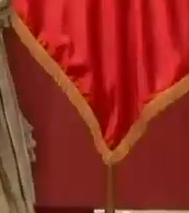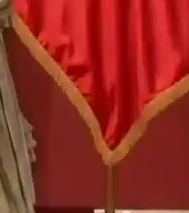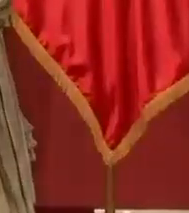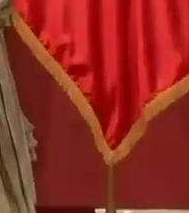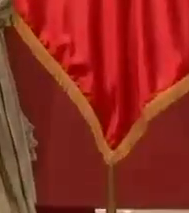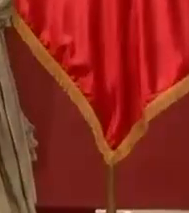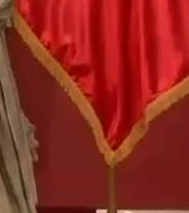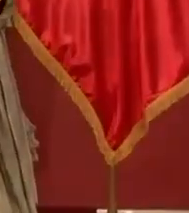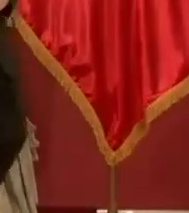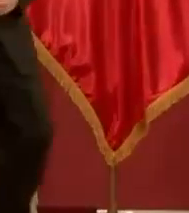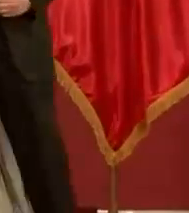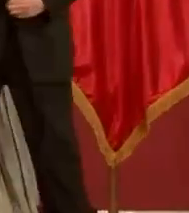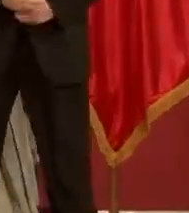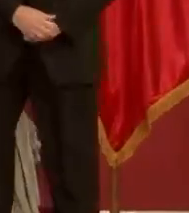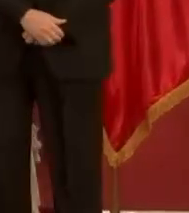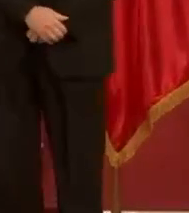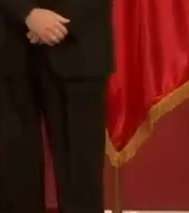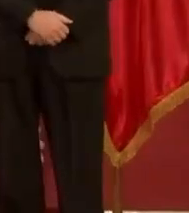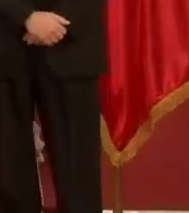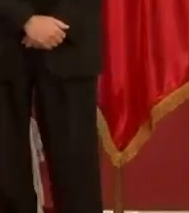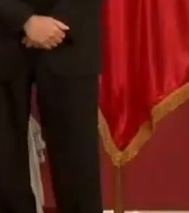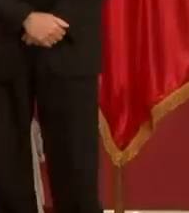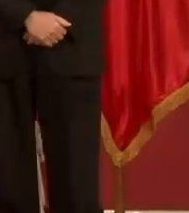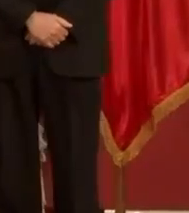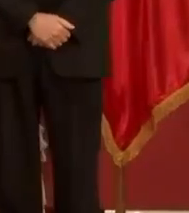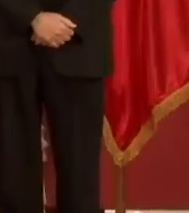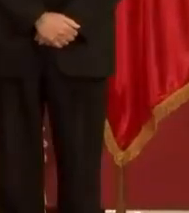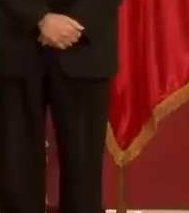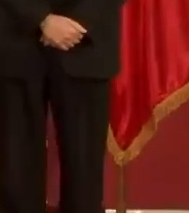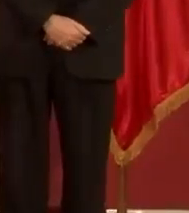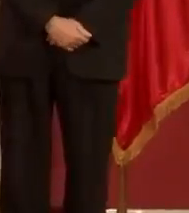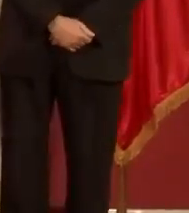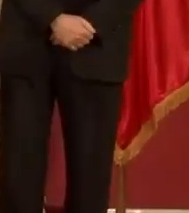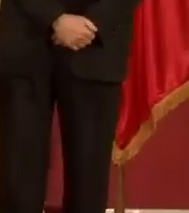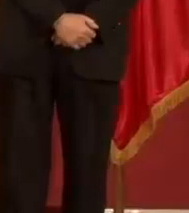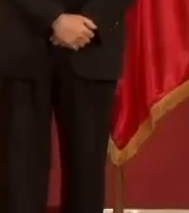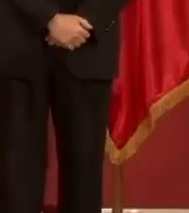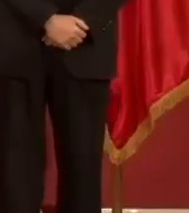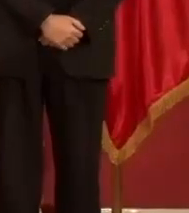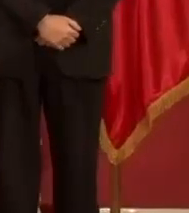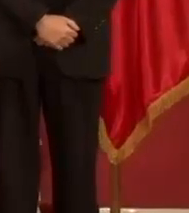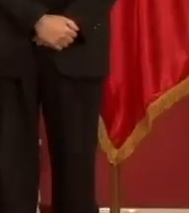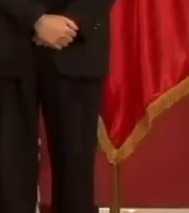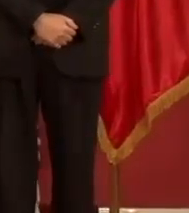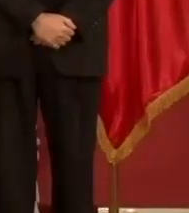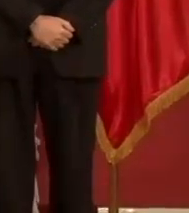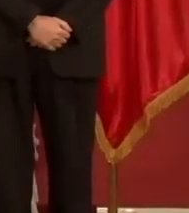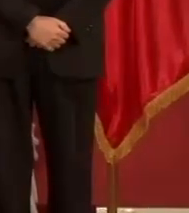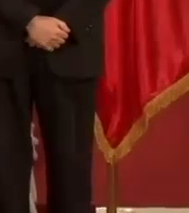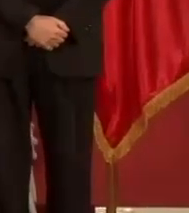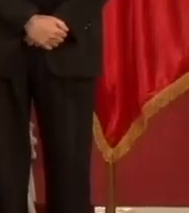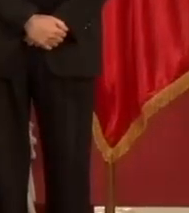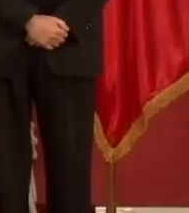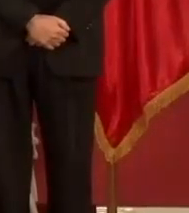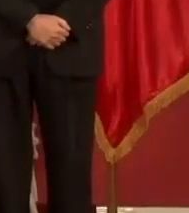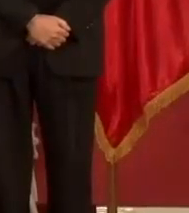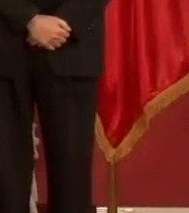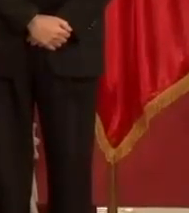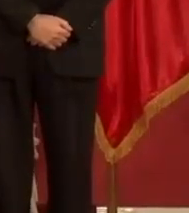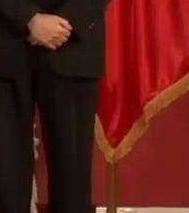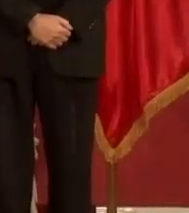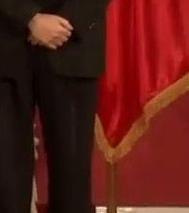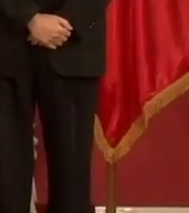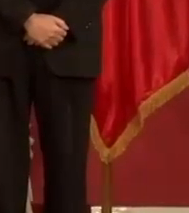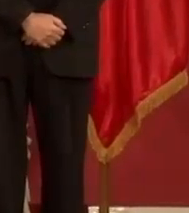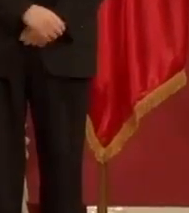Social, señora María José Saldívar, de la ministra de la Mujer y Equidad de Género, señora Mónica Salaquet. A esta hora vamos rápidamente al Palacio de la Moneda porque el